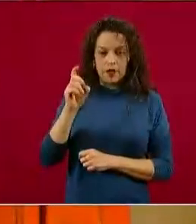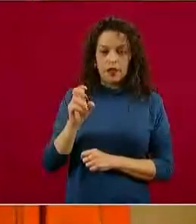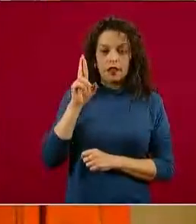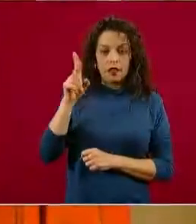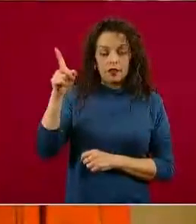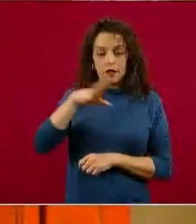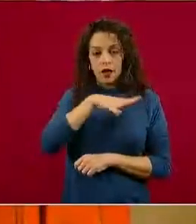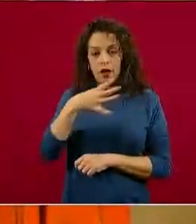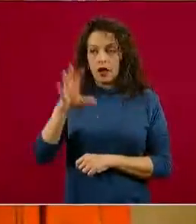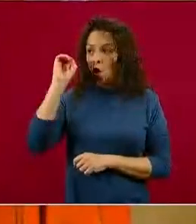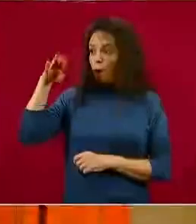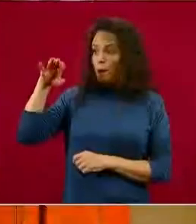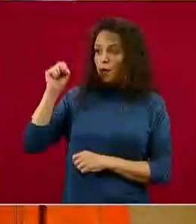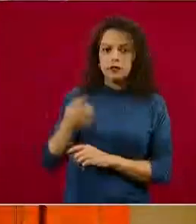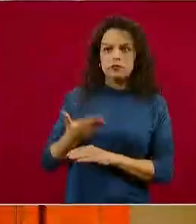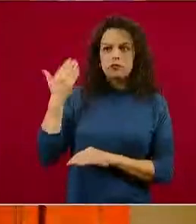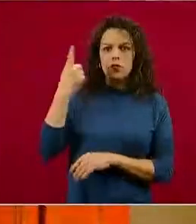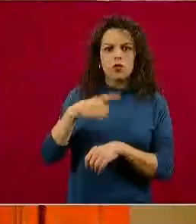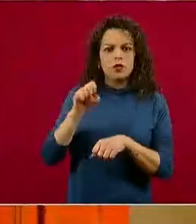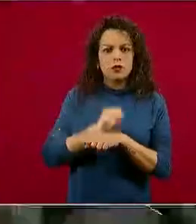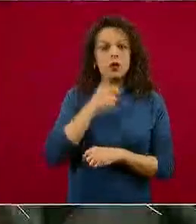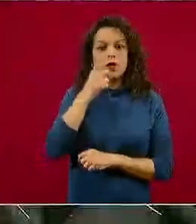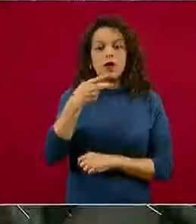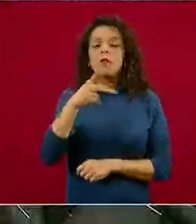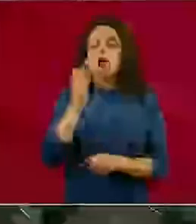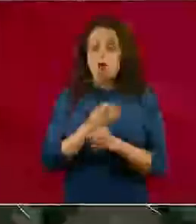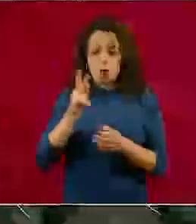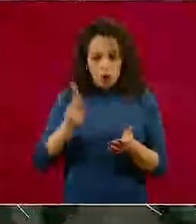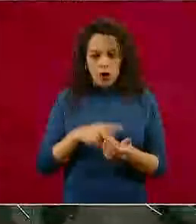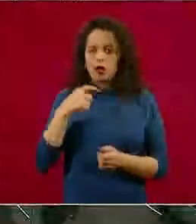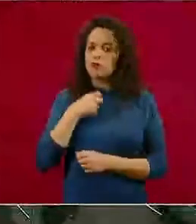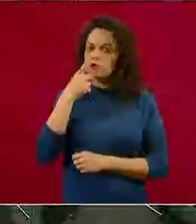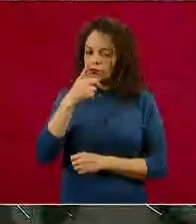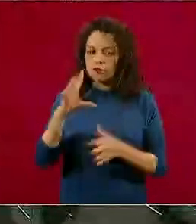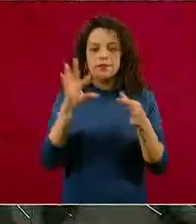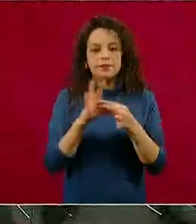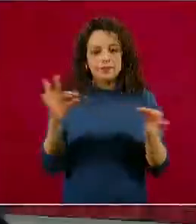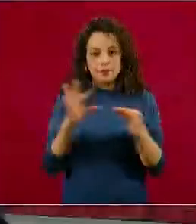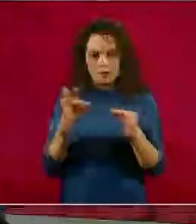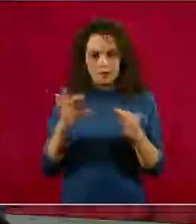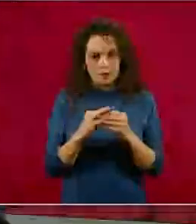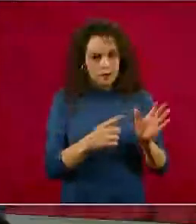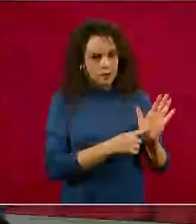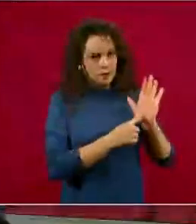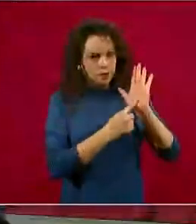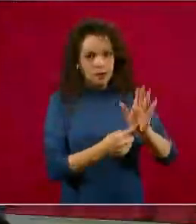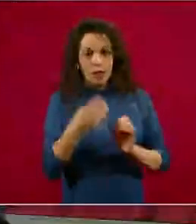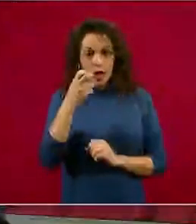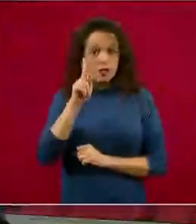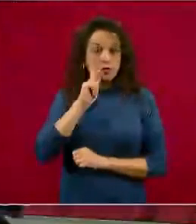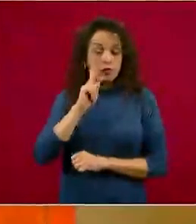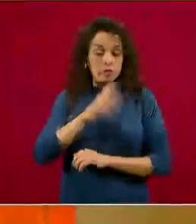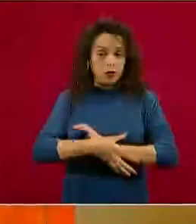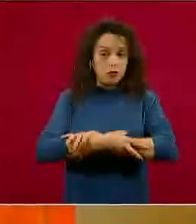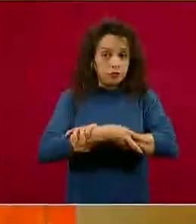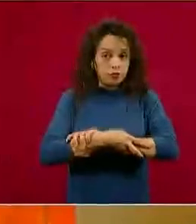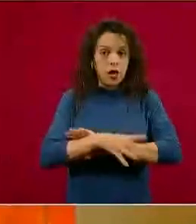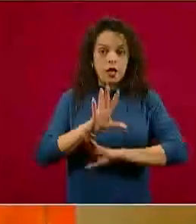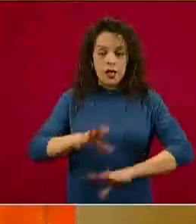OMS, lo comentó la semana pasada, pero aquí lo volvemos a comentar nosotros. El ensayo Solidaridad muestra que estos